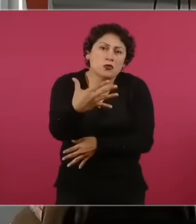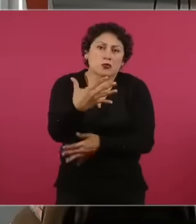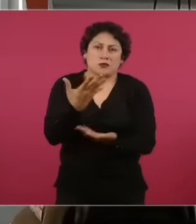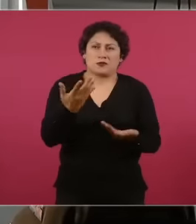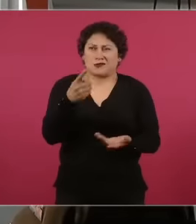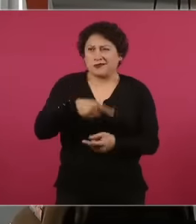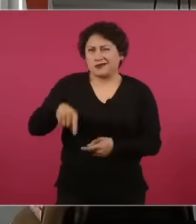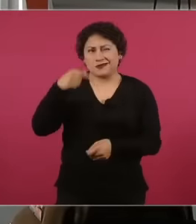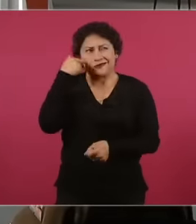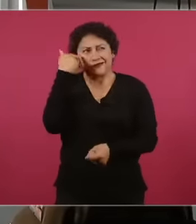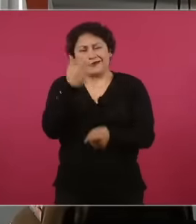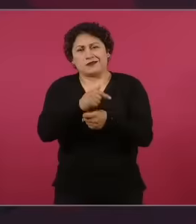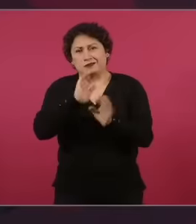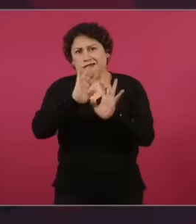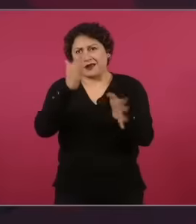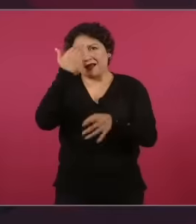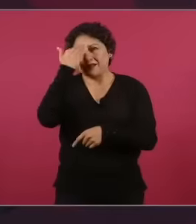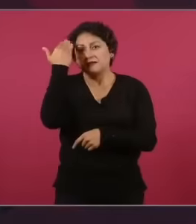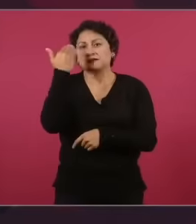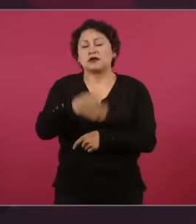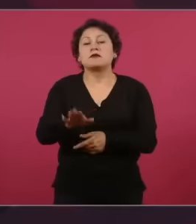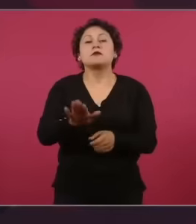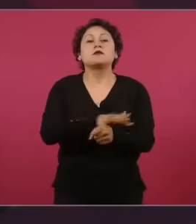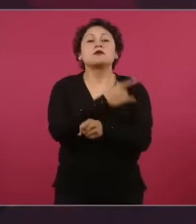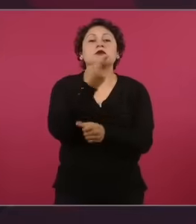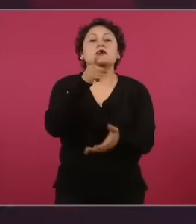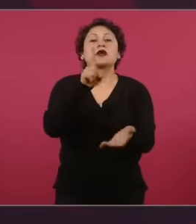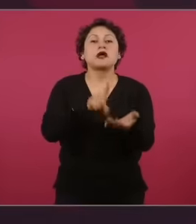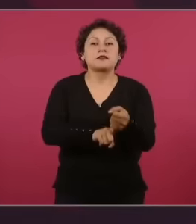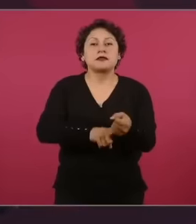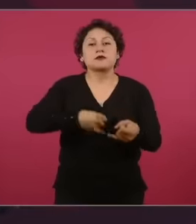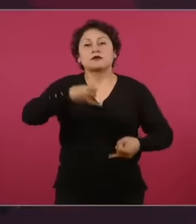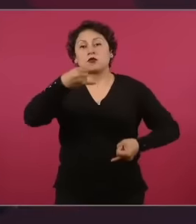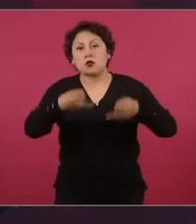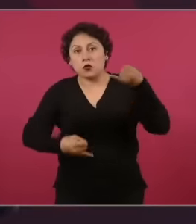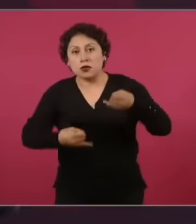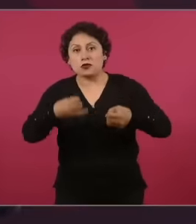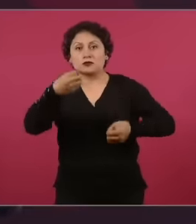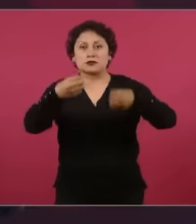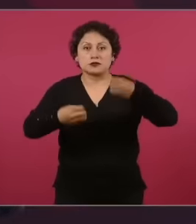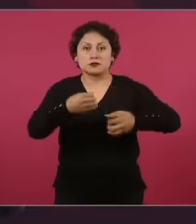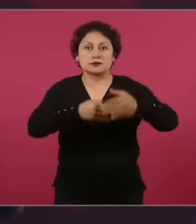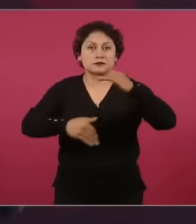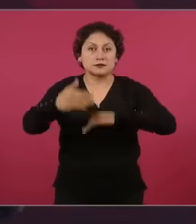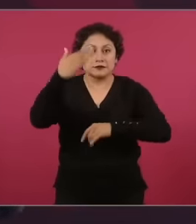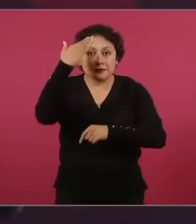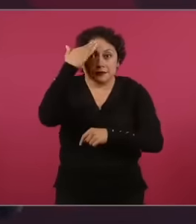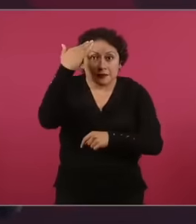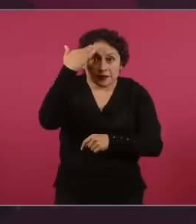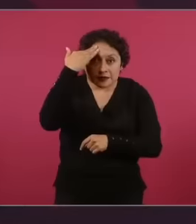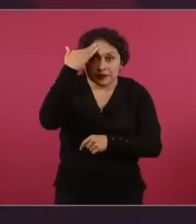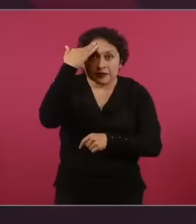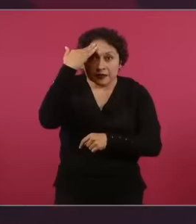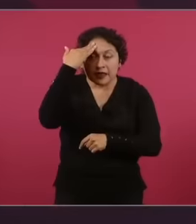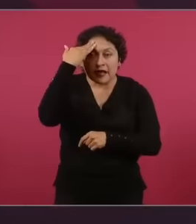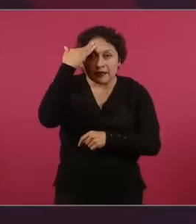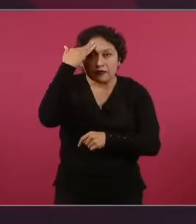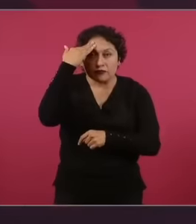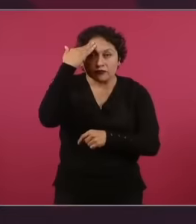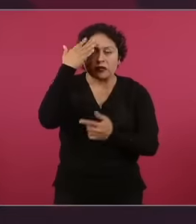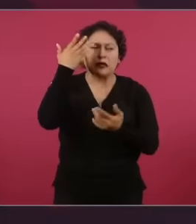que los jueces, magistrados, ministros, sí, con honrosas excepciones, pero la